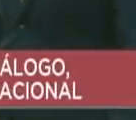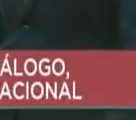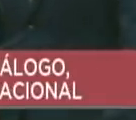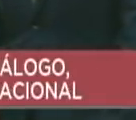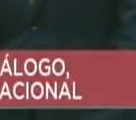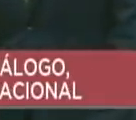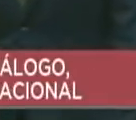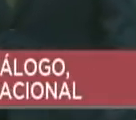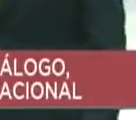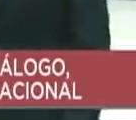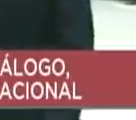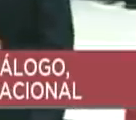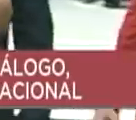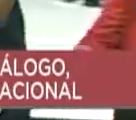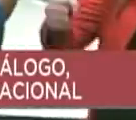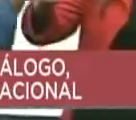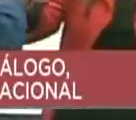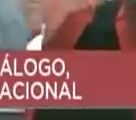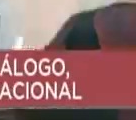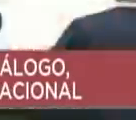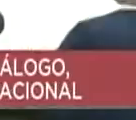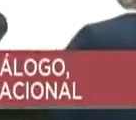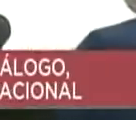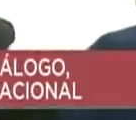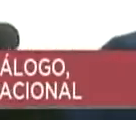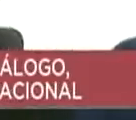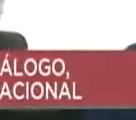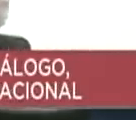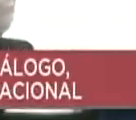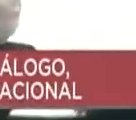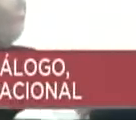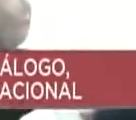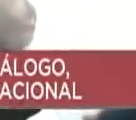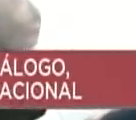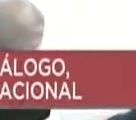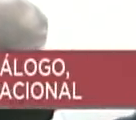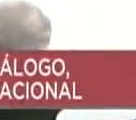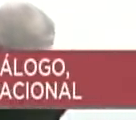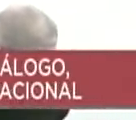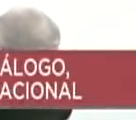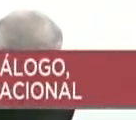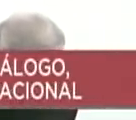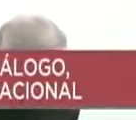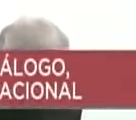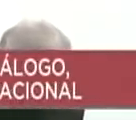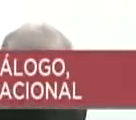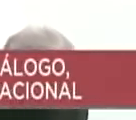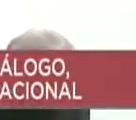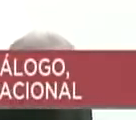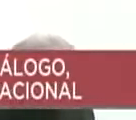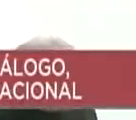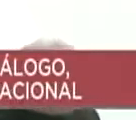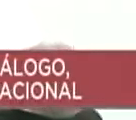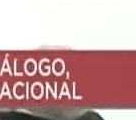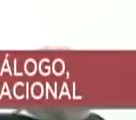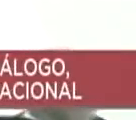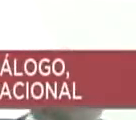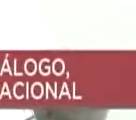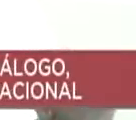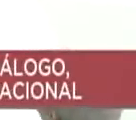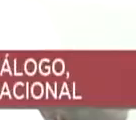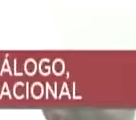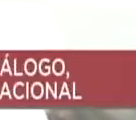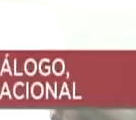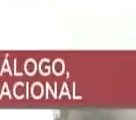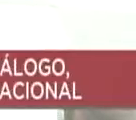el presidente constitucional de la República Bolivariana de Venezuela inició su primer periodo de gestión, que dan cuenta de